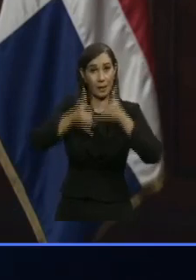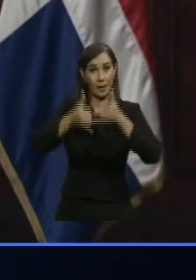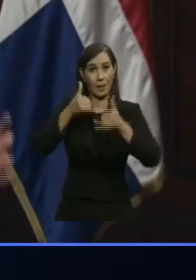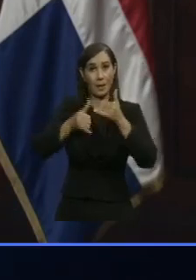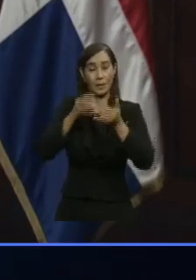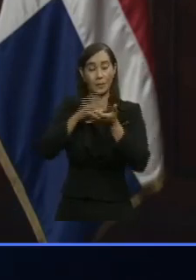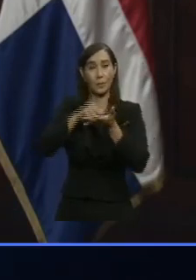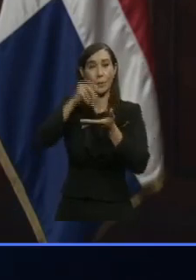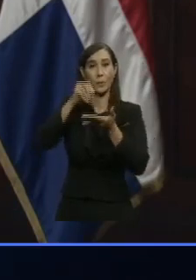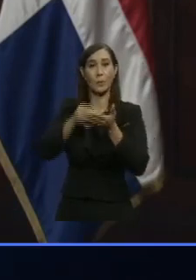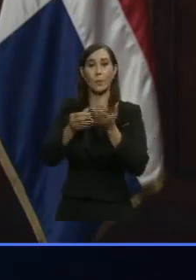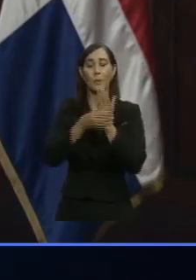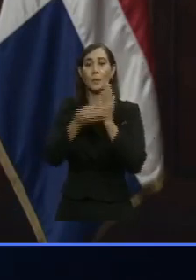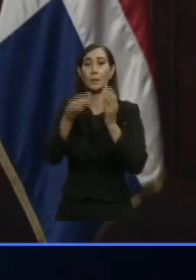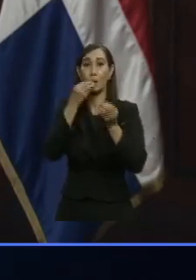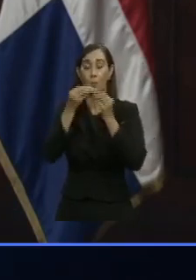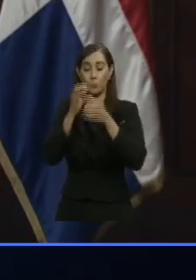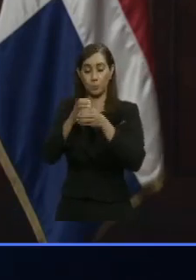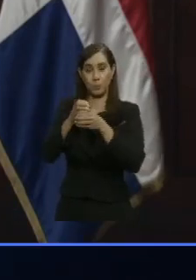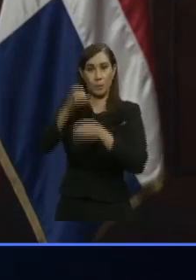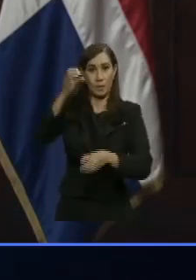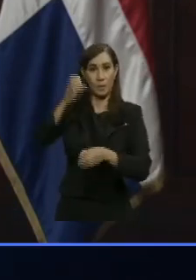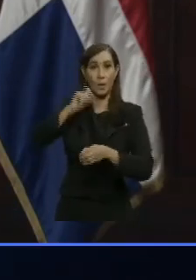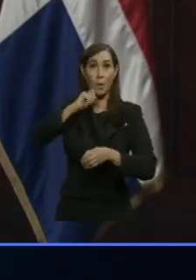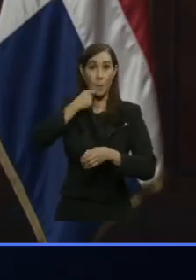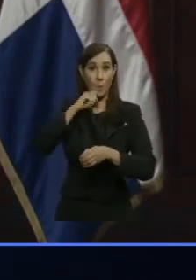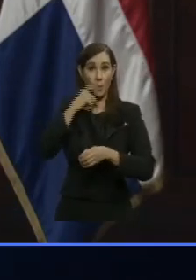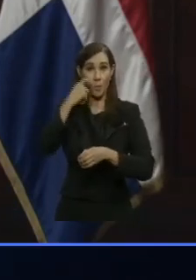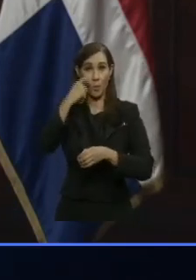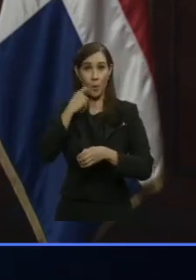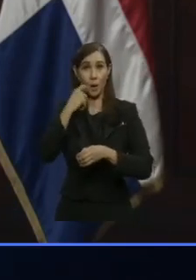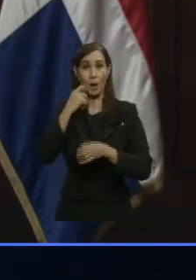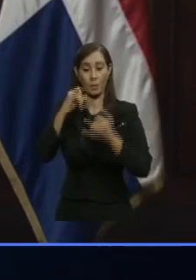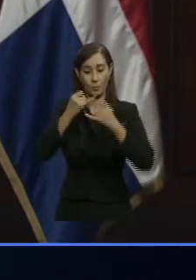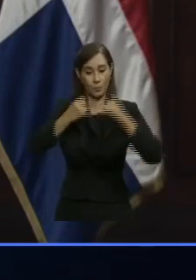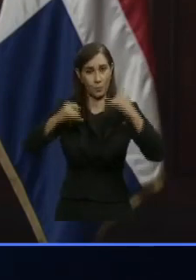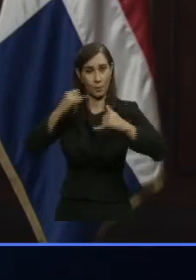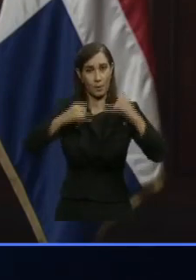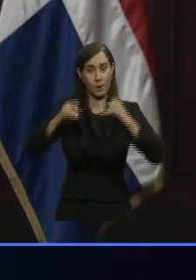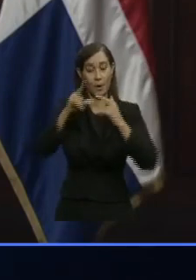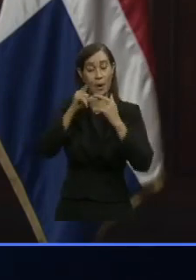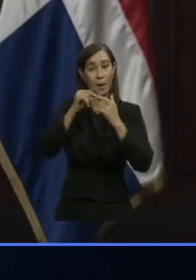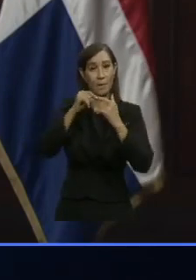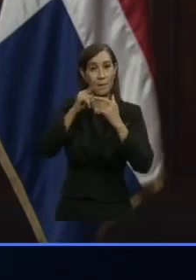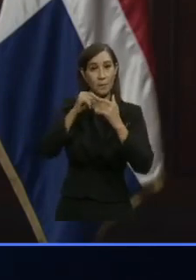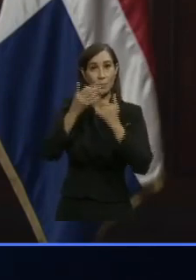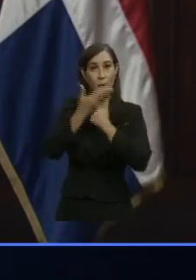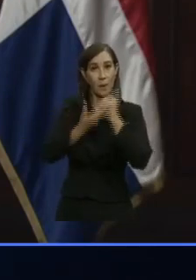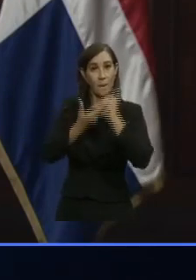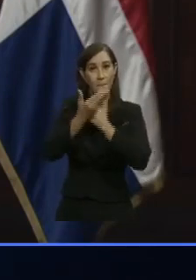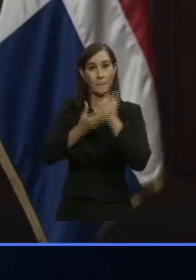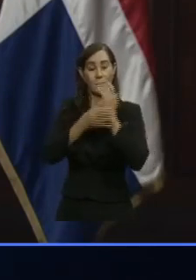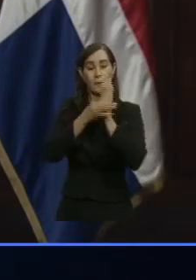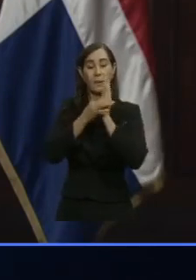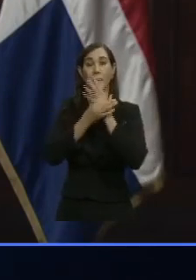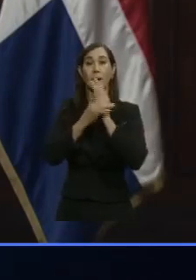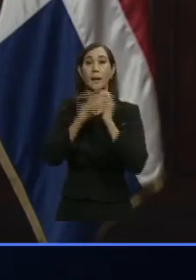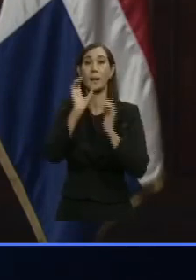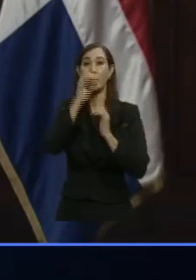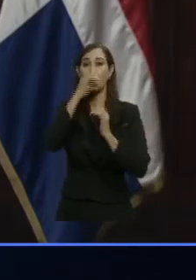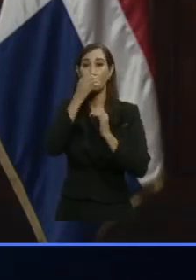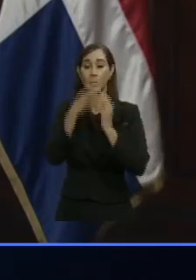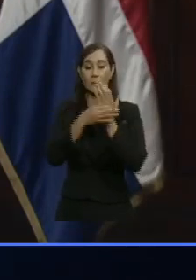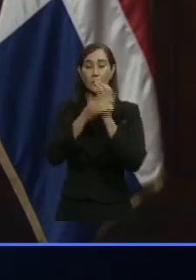descabellado que como no íbamos a descuadrar pero la semana pasada como te dije en el contexto del discurso del 27 de febrero josé ríos nos dice no